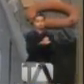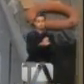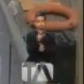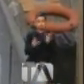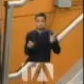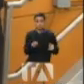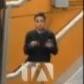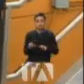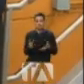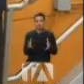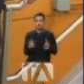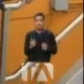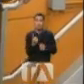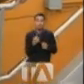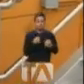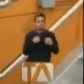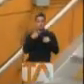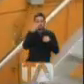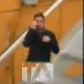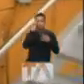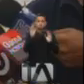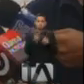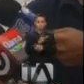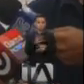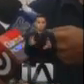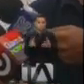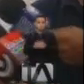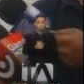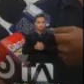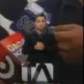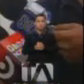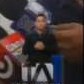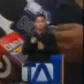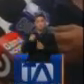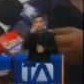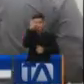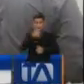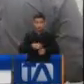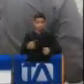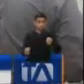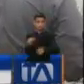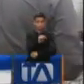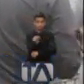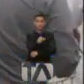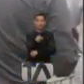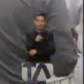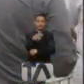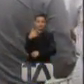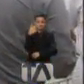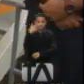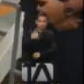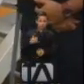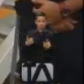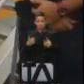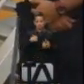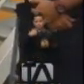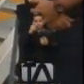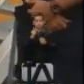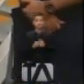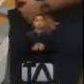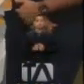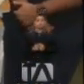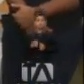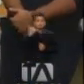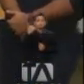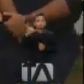un solo muerto, apenas un herido que ya está fuera de peligro. Hirieron al capitán del bote. Según las víctimas, el auxilio pedido vía telefónica